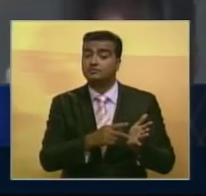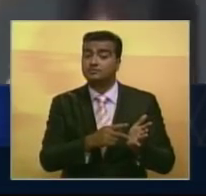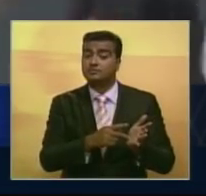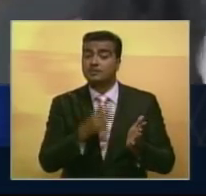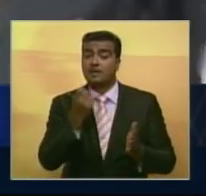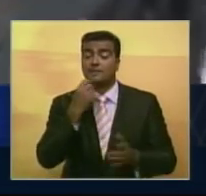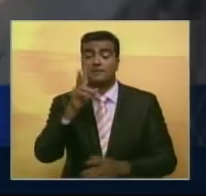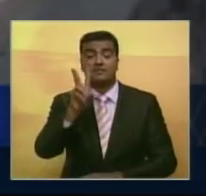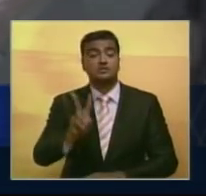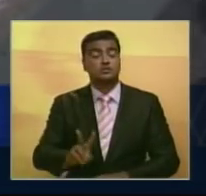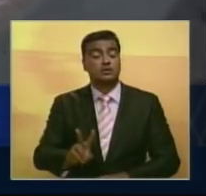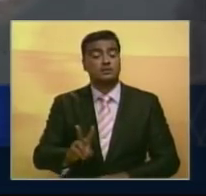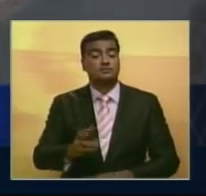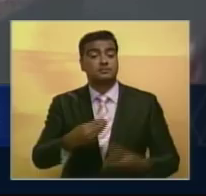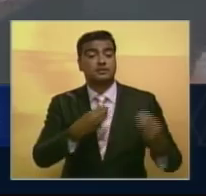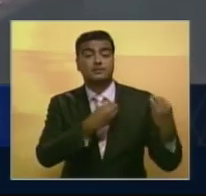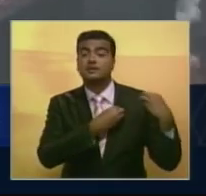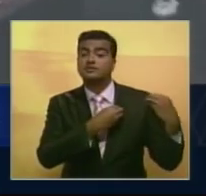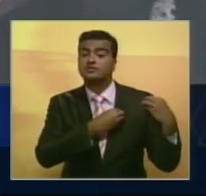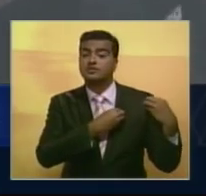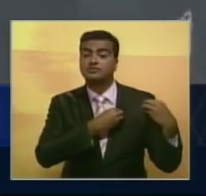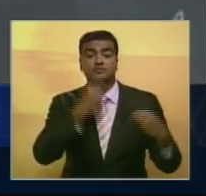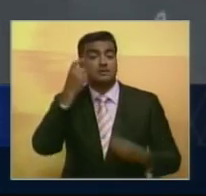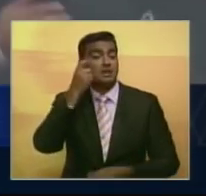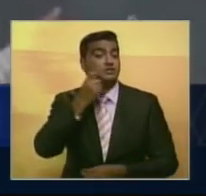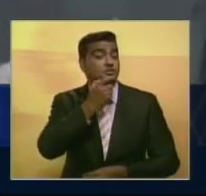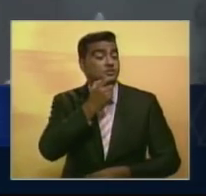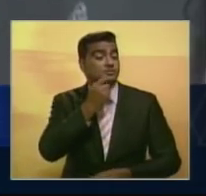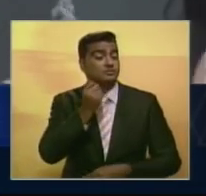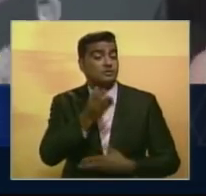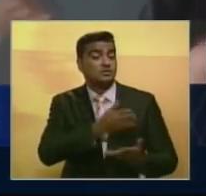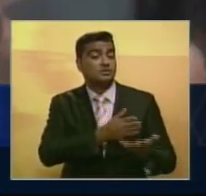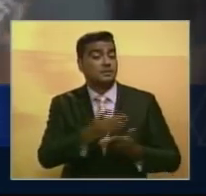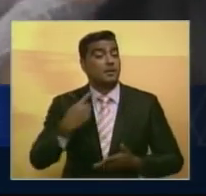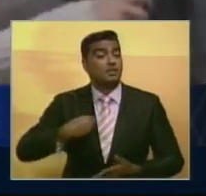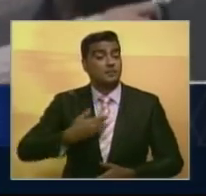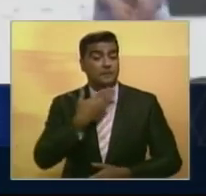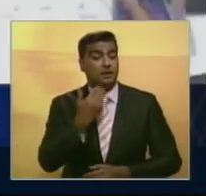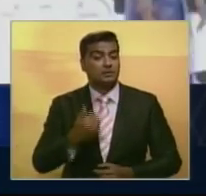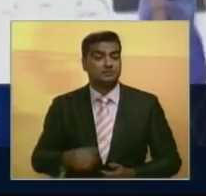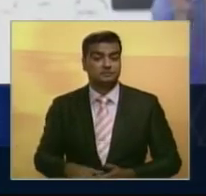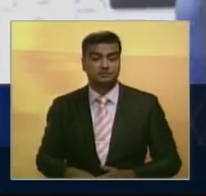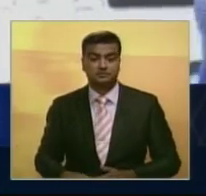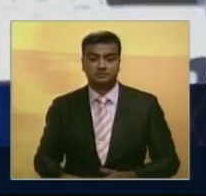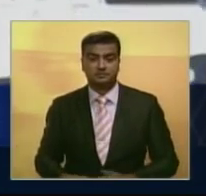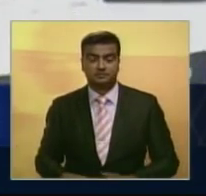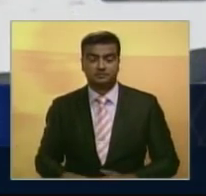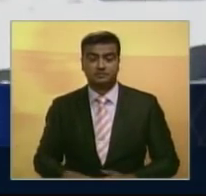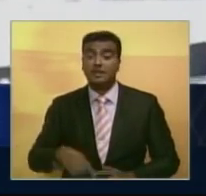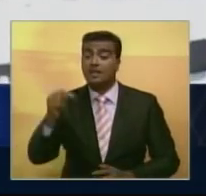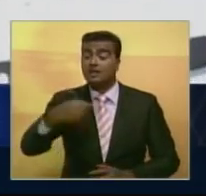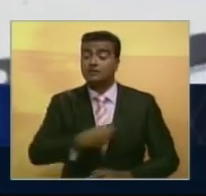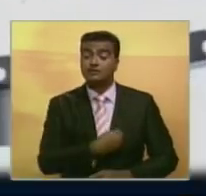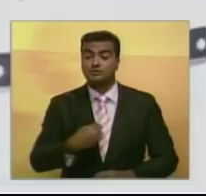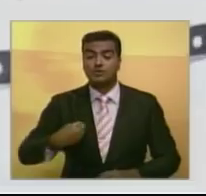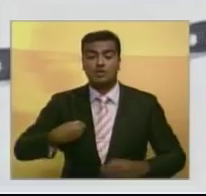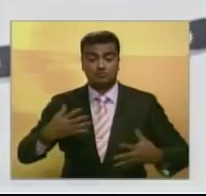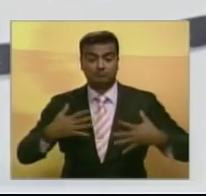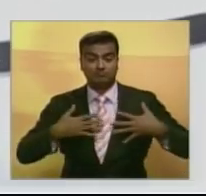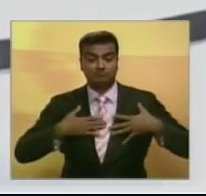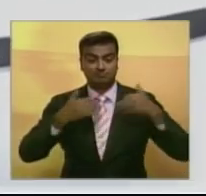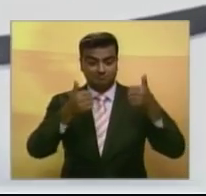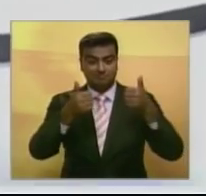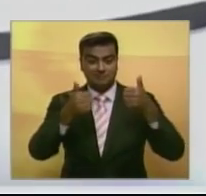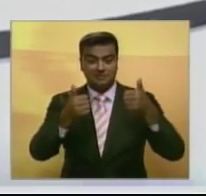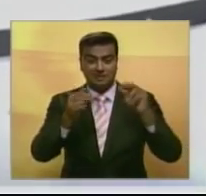edición del Miss Venezuela representando al estado Sucre, donde siempre figuró como favorita. Desde acá enviamos nuestras felicitaciones a